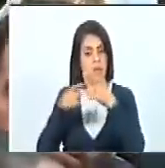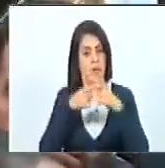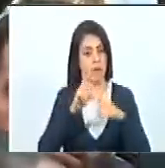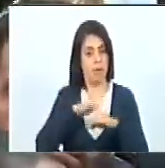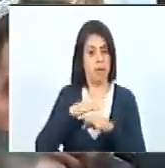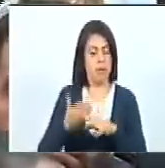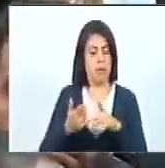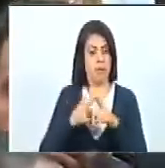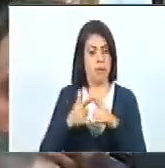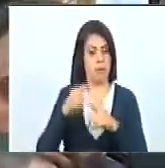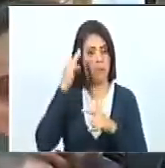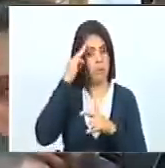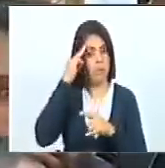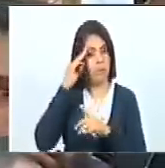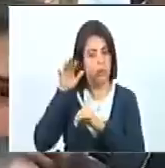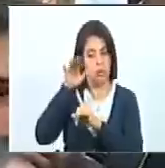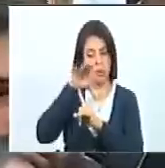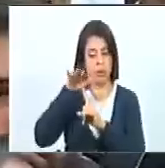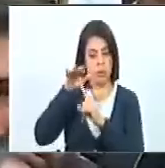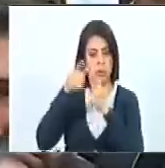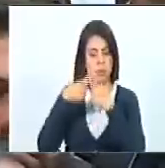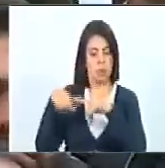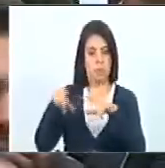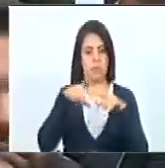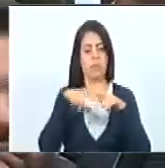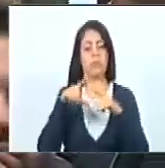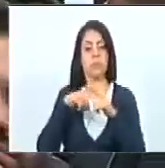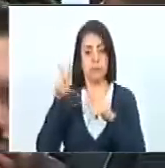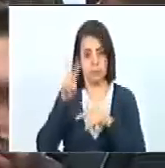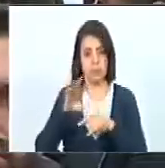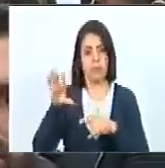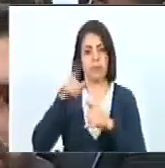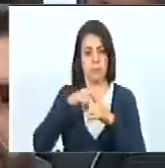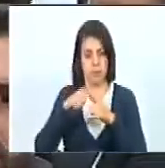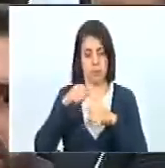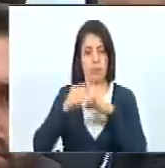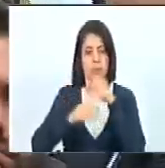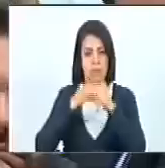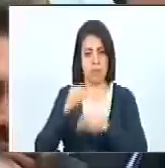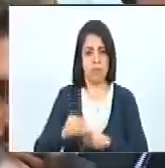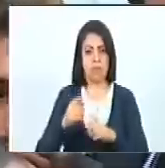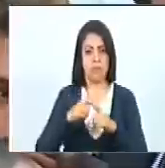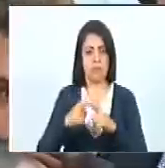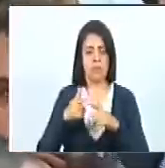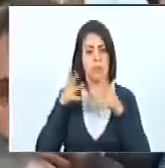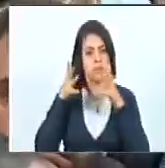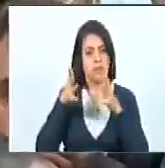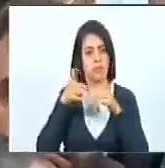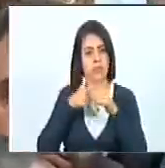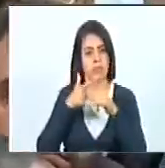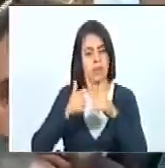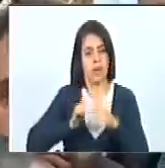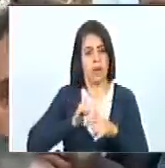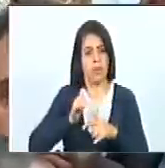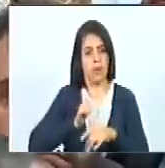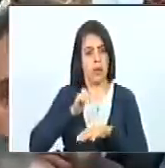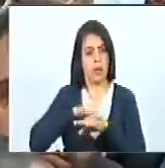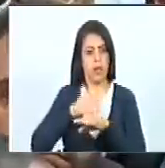por mentes extrañas de otras partes de Venezuela, donde los incitan, donde se